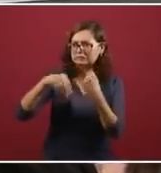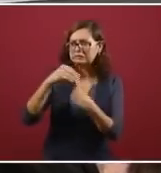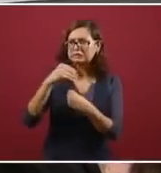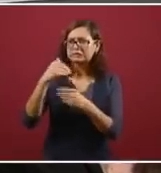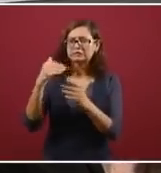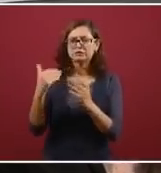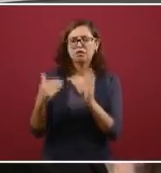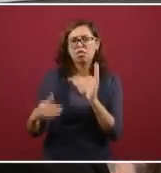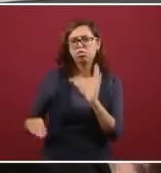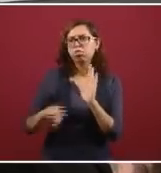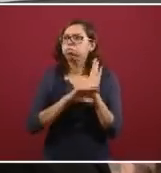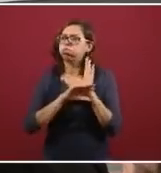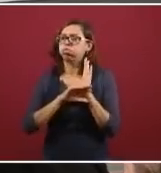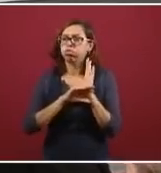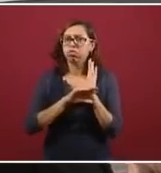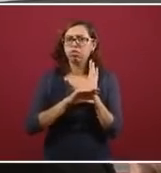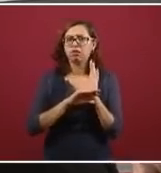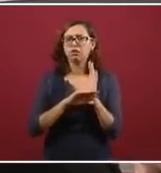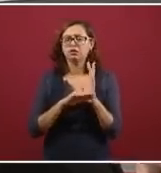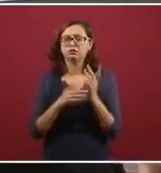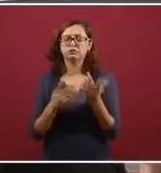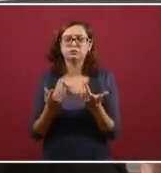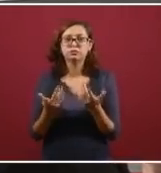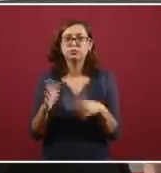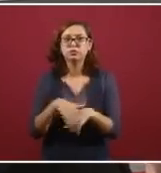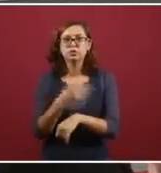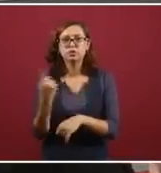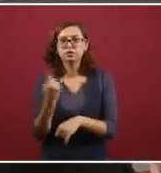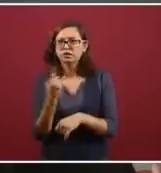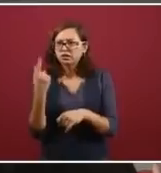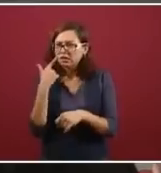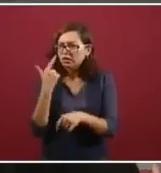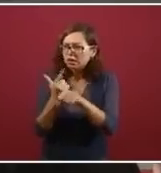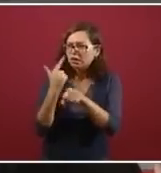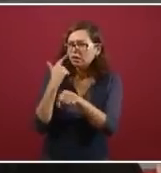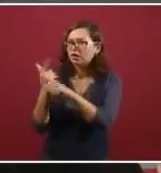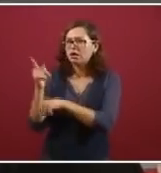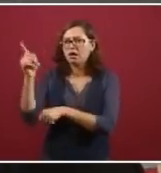recesión, problemas en Europa,